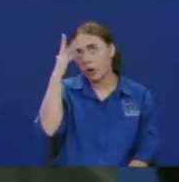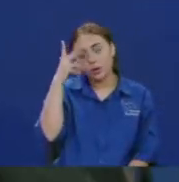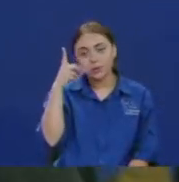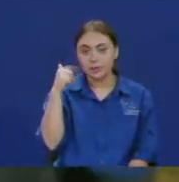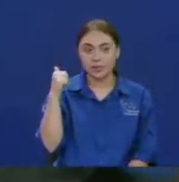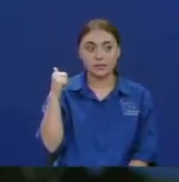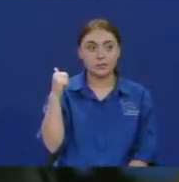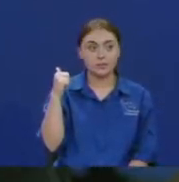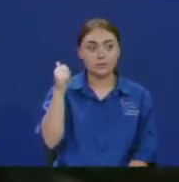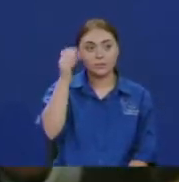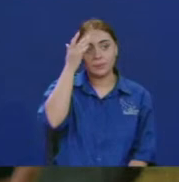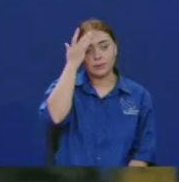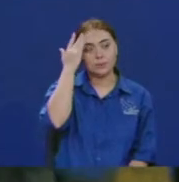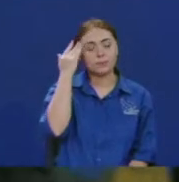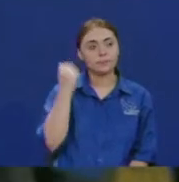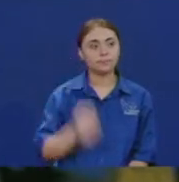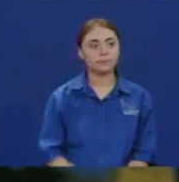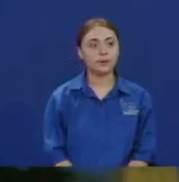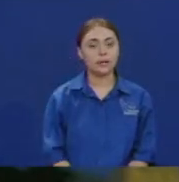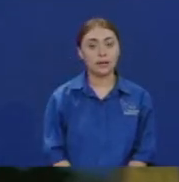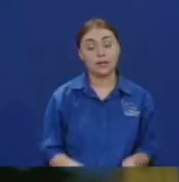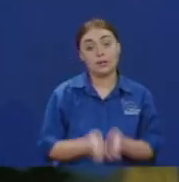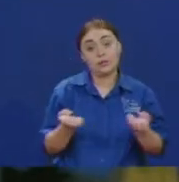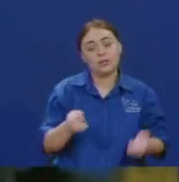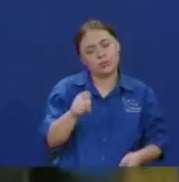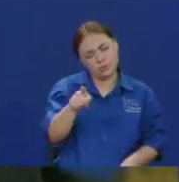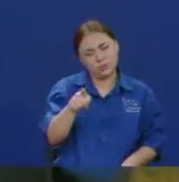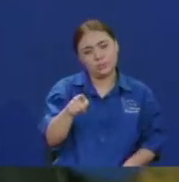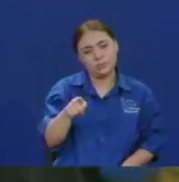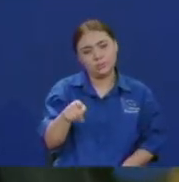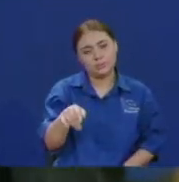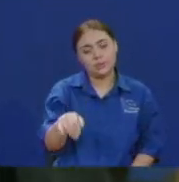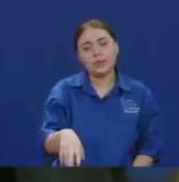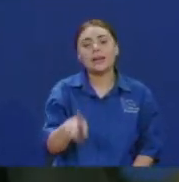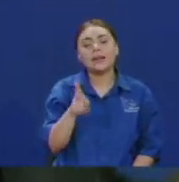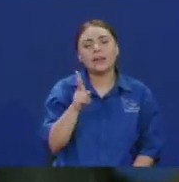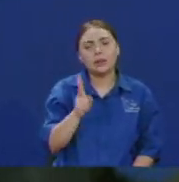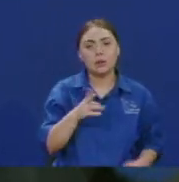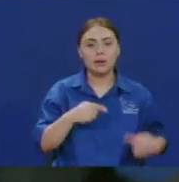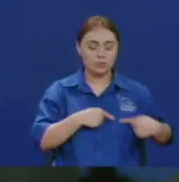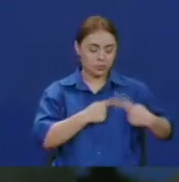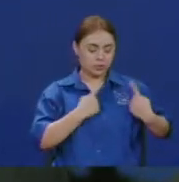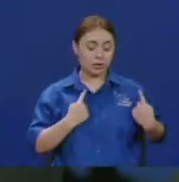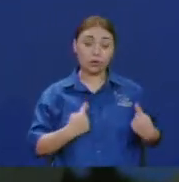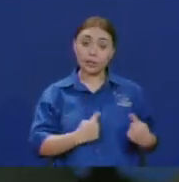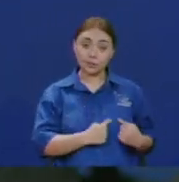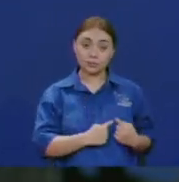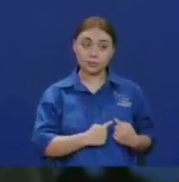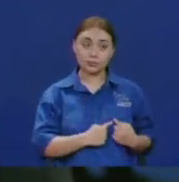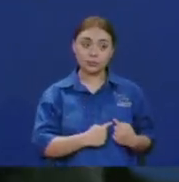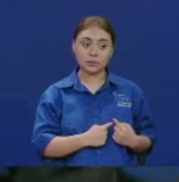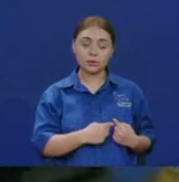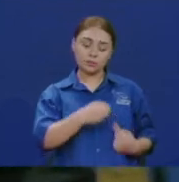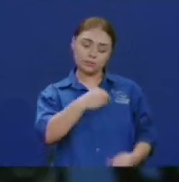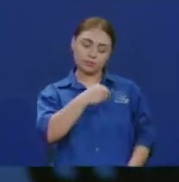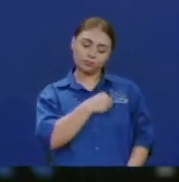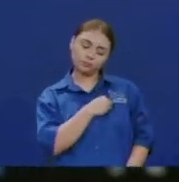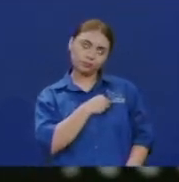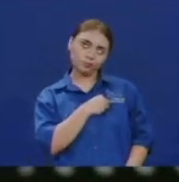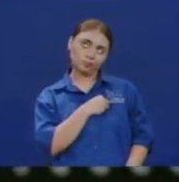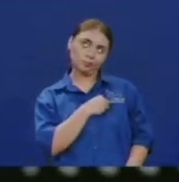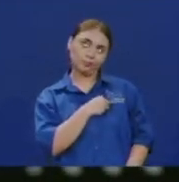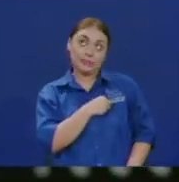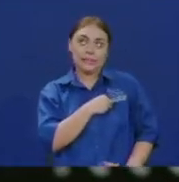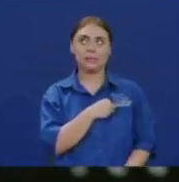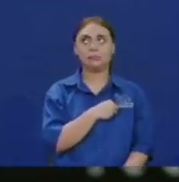todos los días. ¿Por qué no hacemos lo mismo con el corazón? Y nos ponemos un oxímetro en el corazón. Vamos a ver qué fue